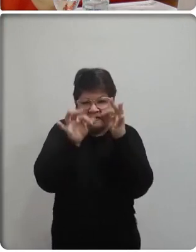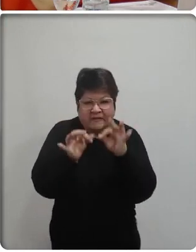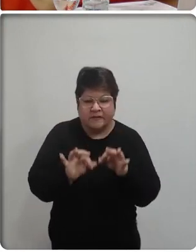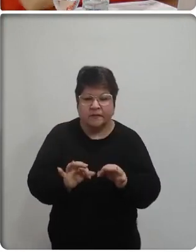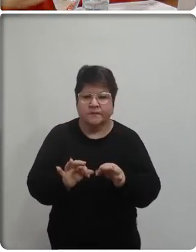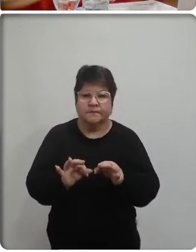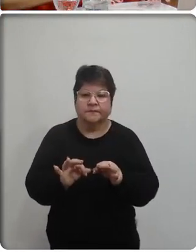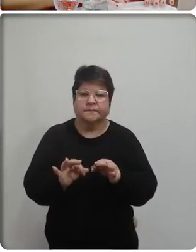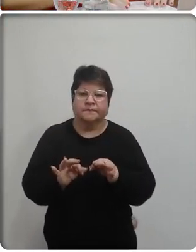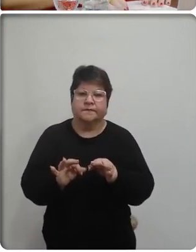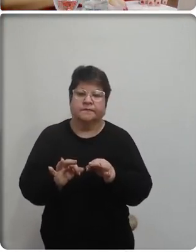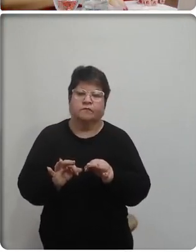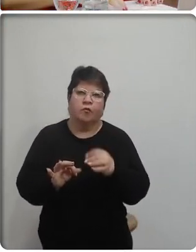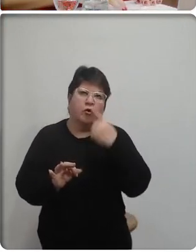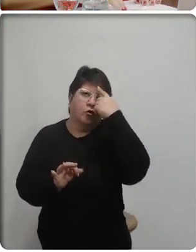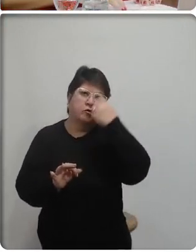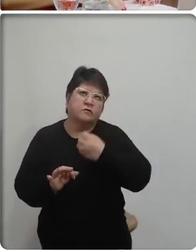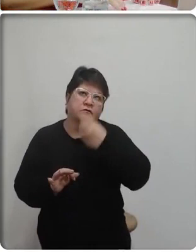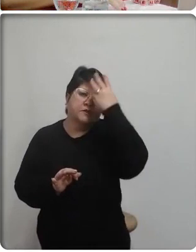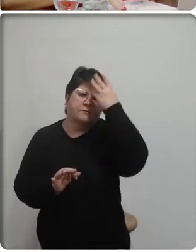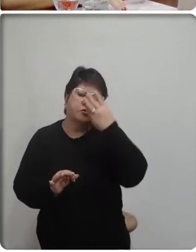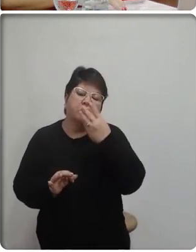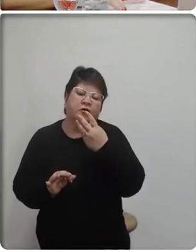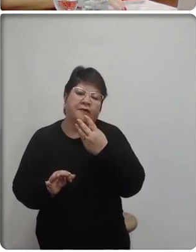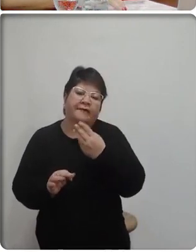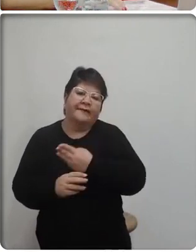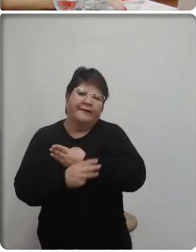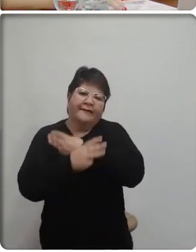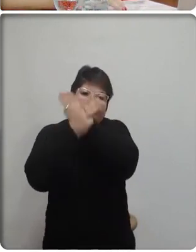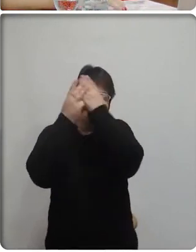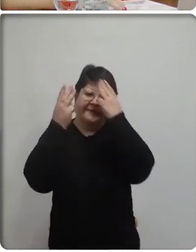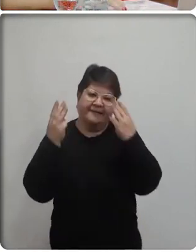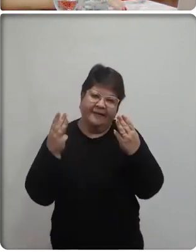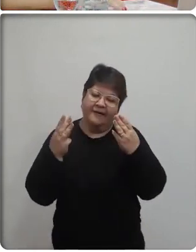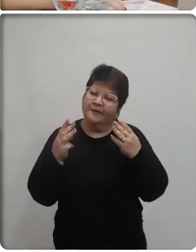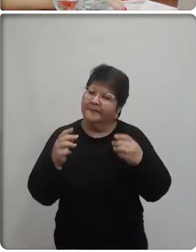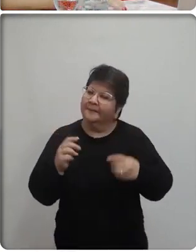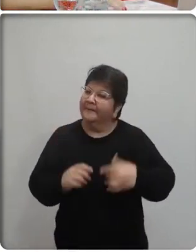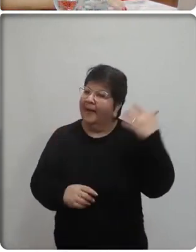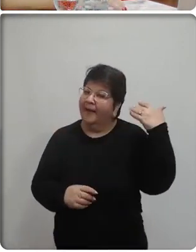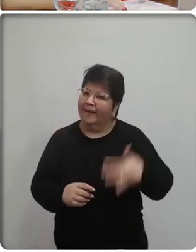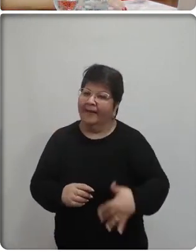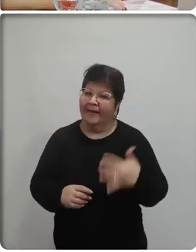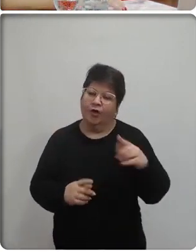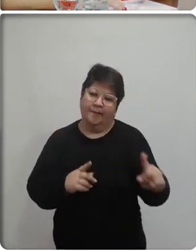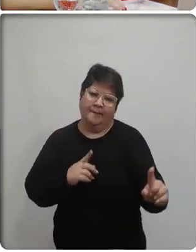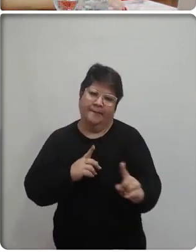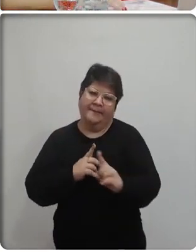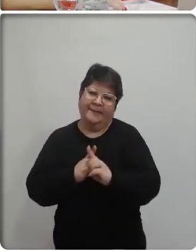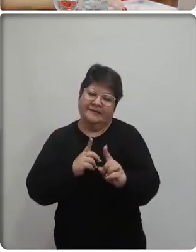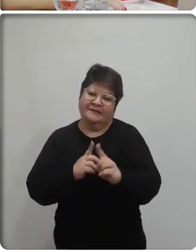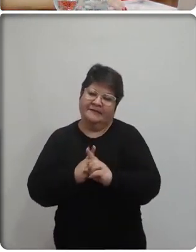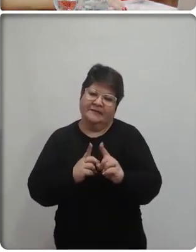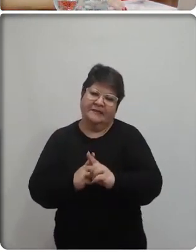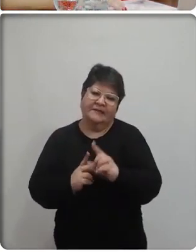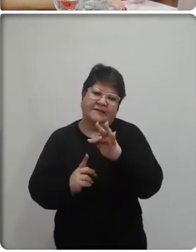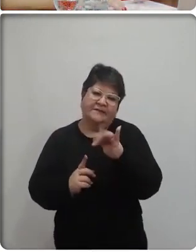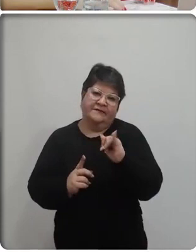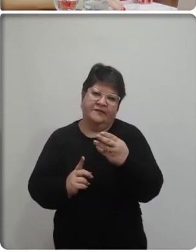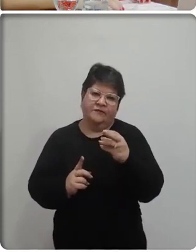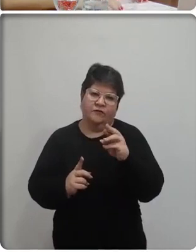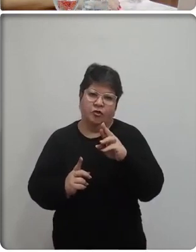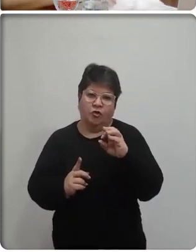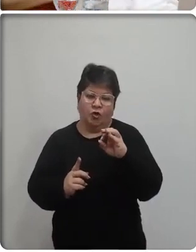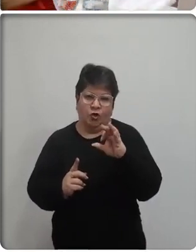Como conceptos generales, lo que nos cuesta más caro es el paciente portador de fibrosis quística adulto, hoy por